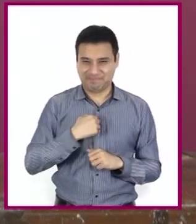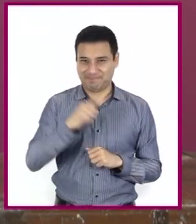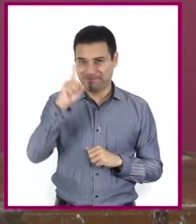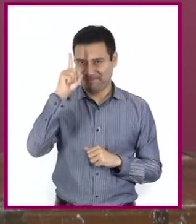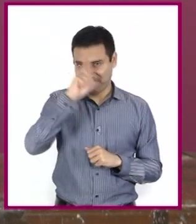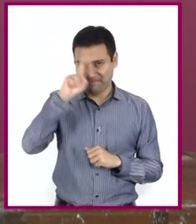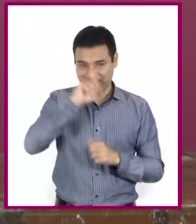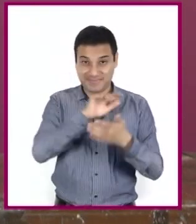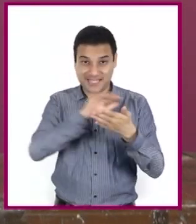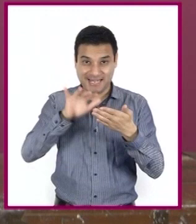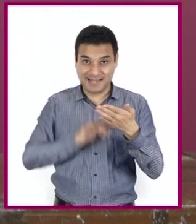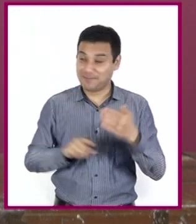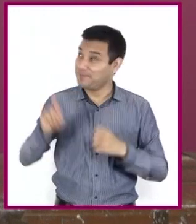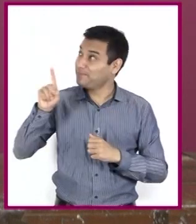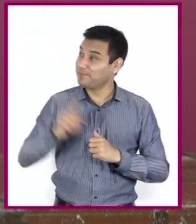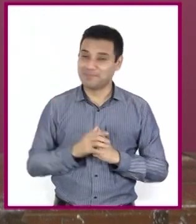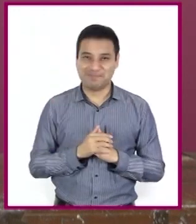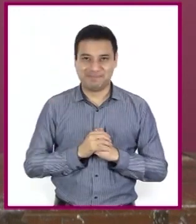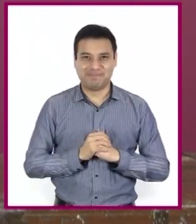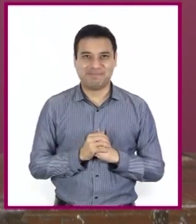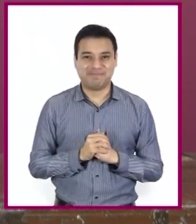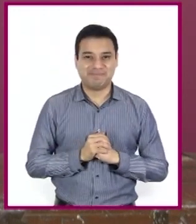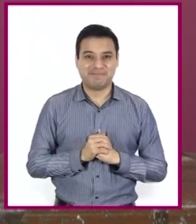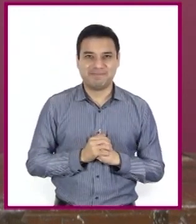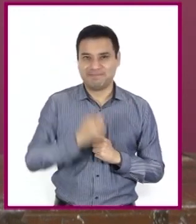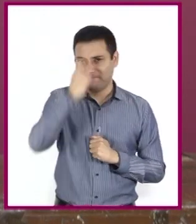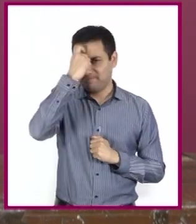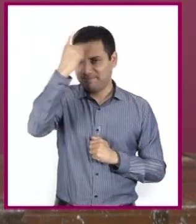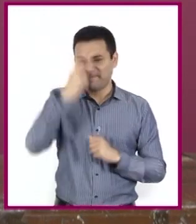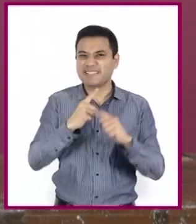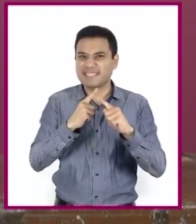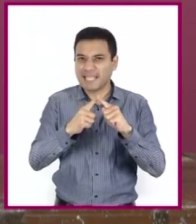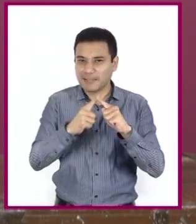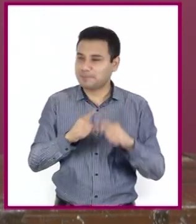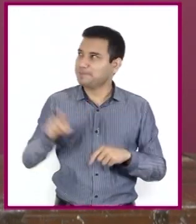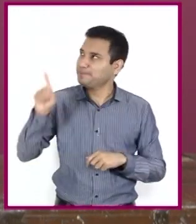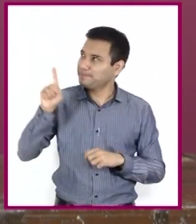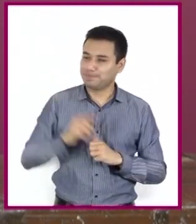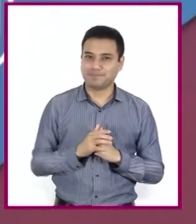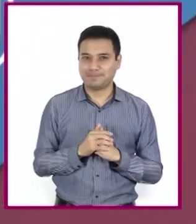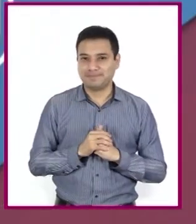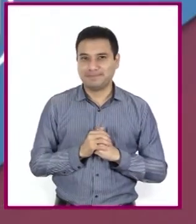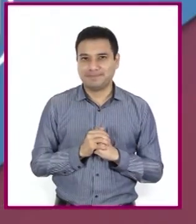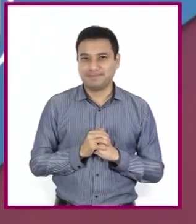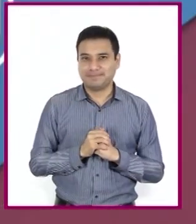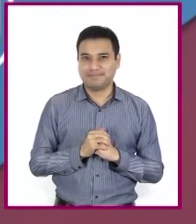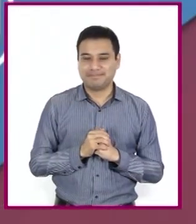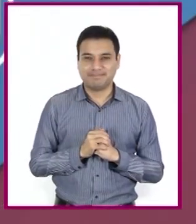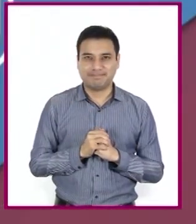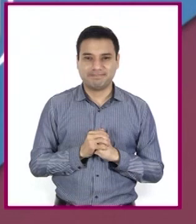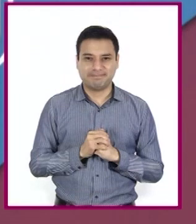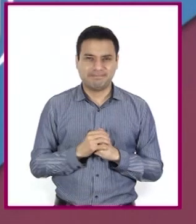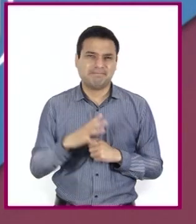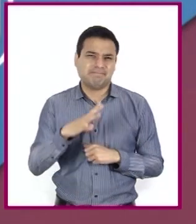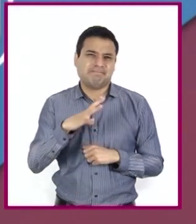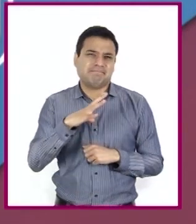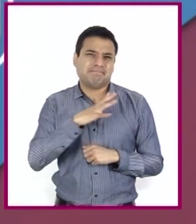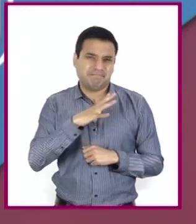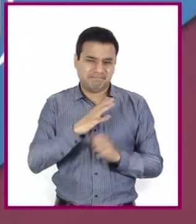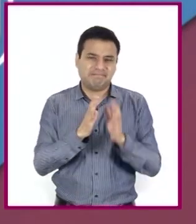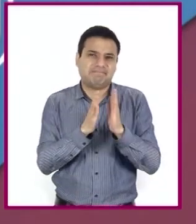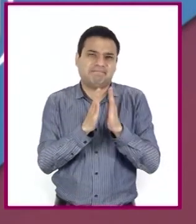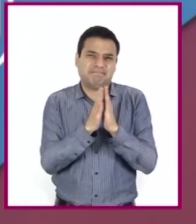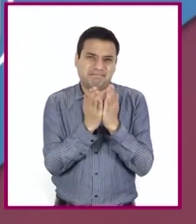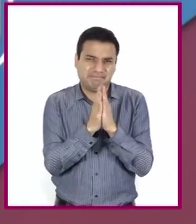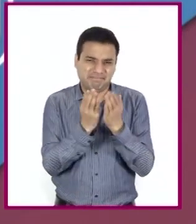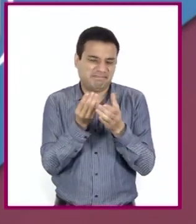leer El corazón de las tinieblas, del escritor Joseph Conrad. Lo puedes encontrar en varias ediciones de